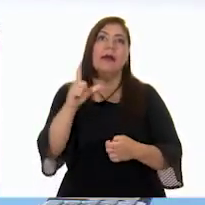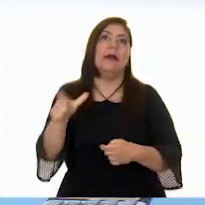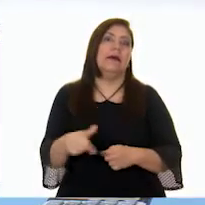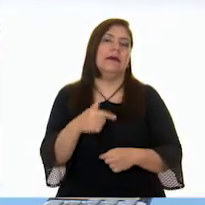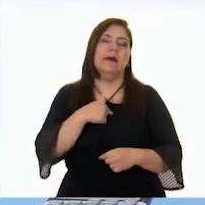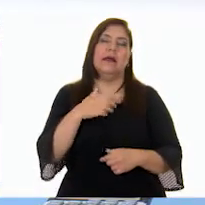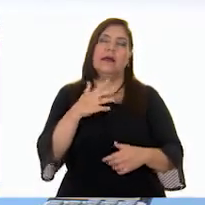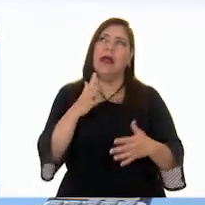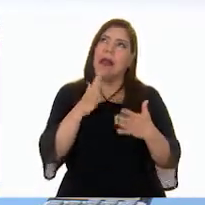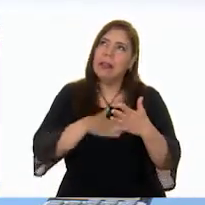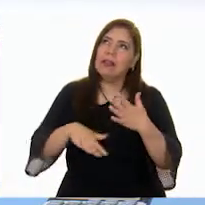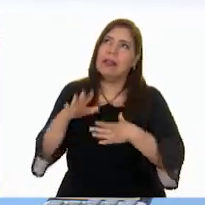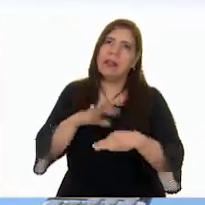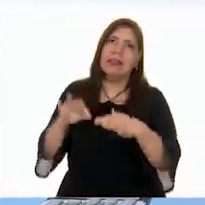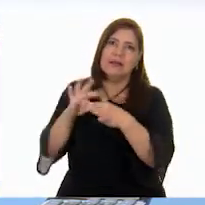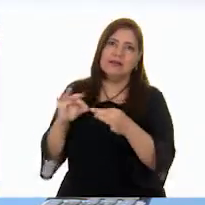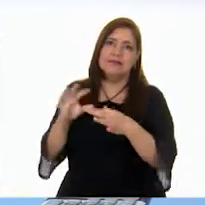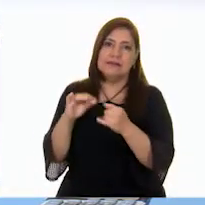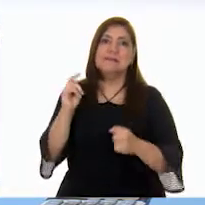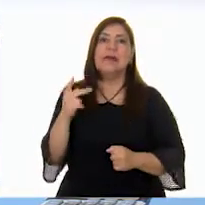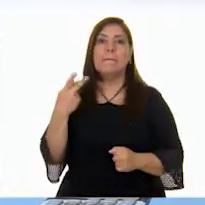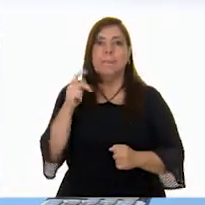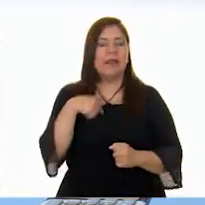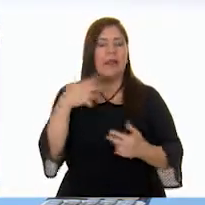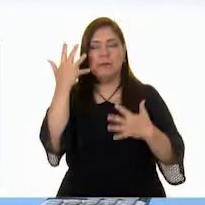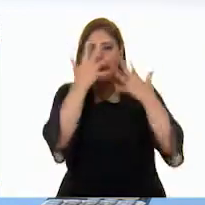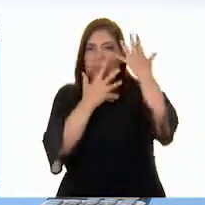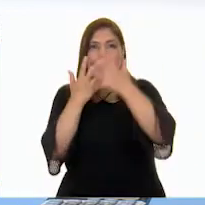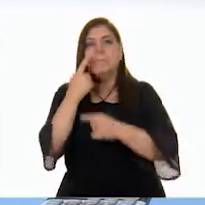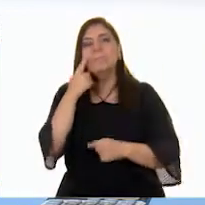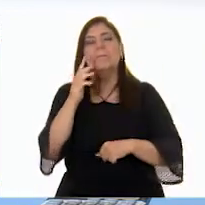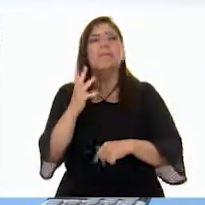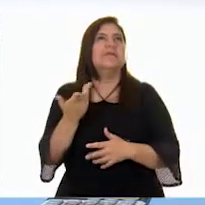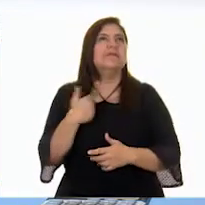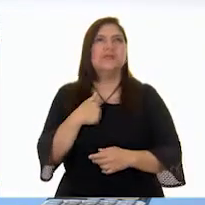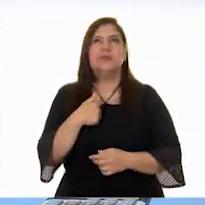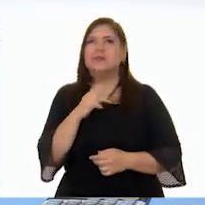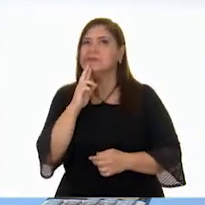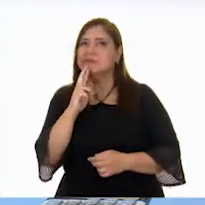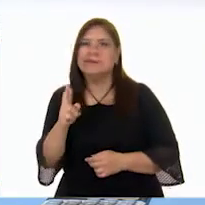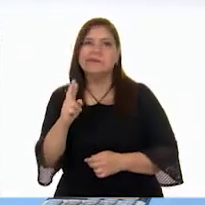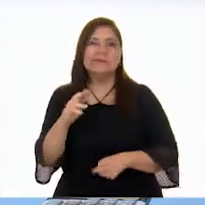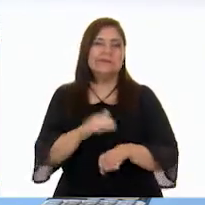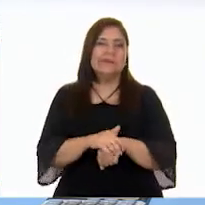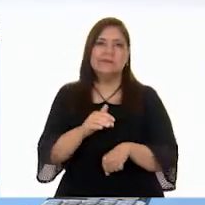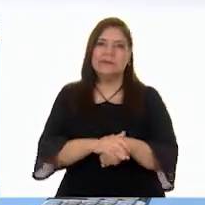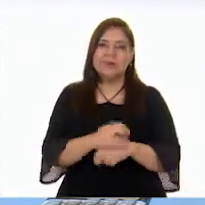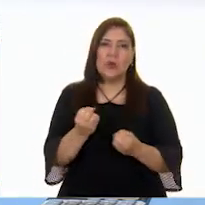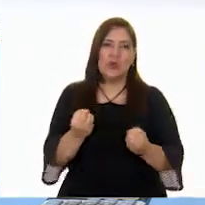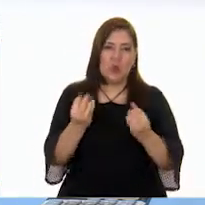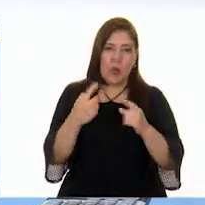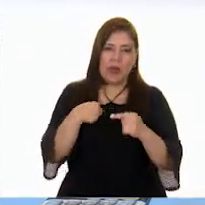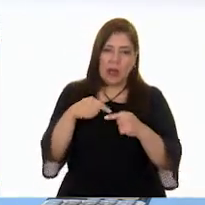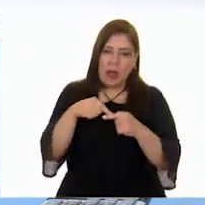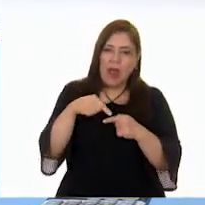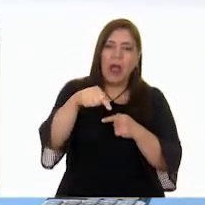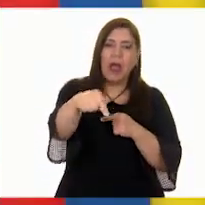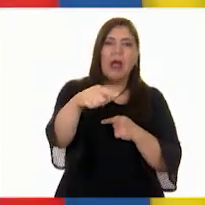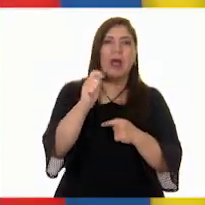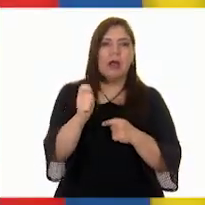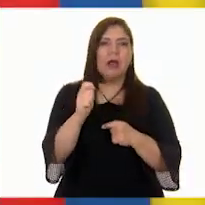agotadísima de explicarles. Y además, hecha bola. Por eso no he podido contestarle a mi amiga cuánto recorría del